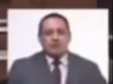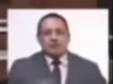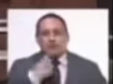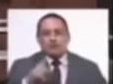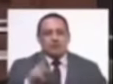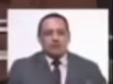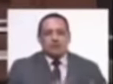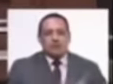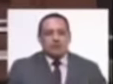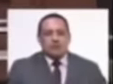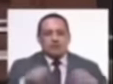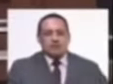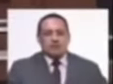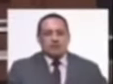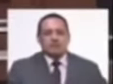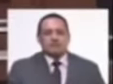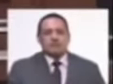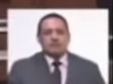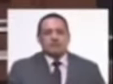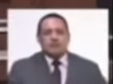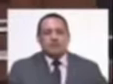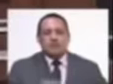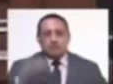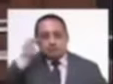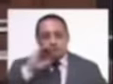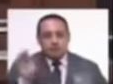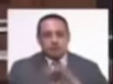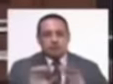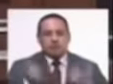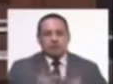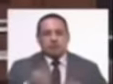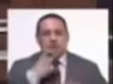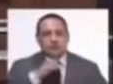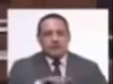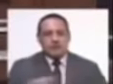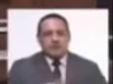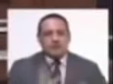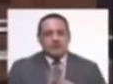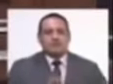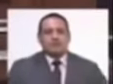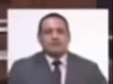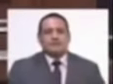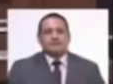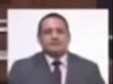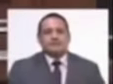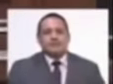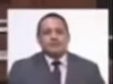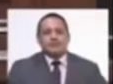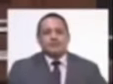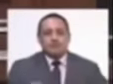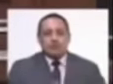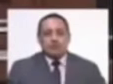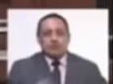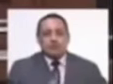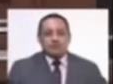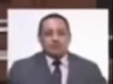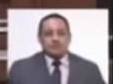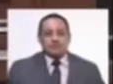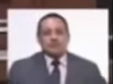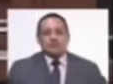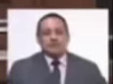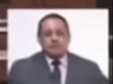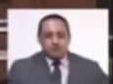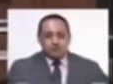es irrenunciable? En opinión de esta comisión, esto es un fraude a las leyes electorales. Igualmente, señora